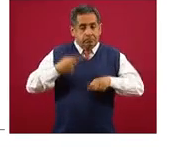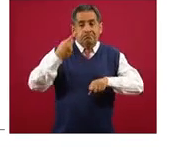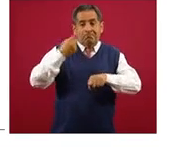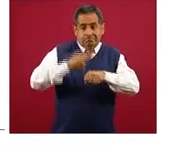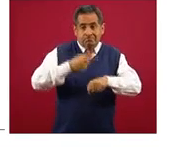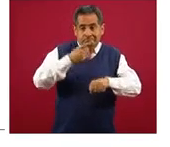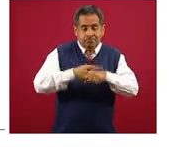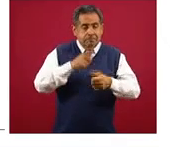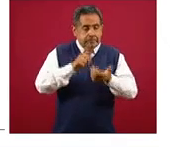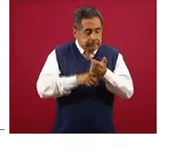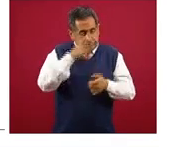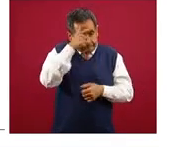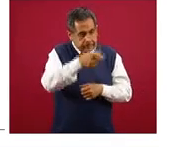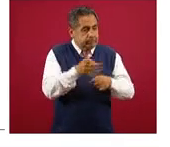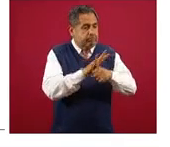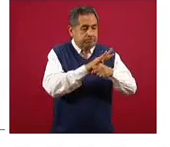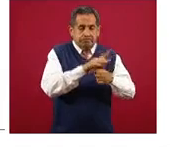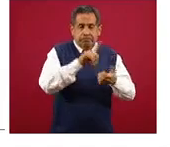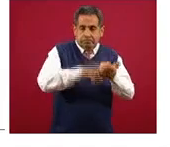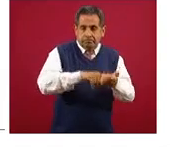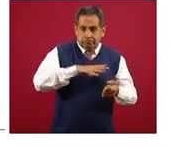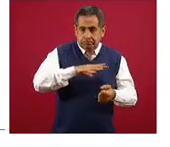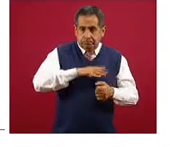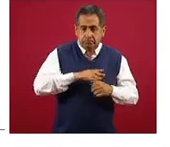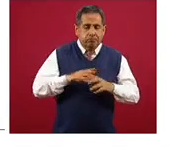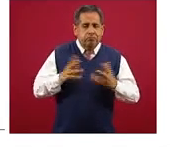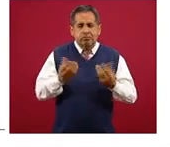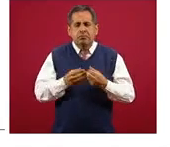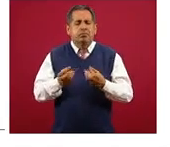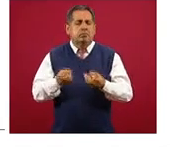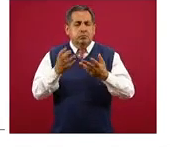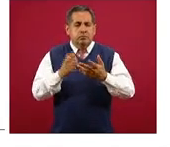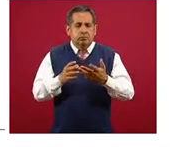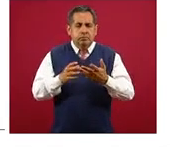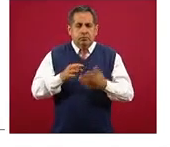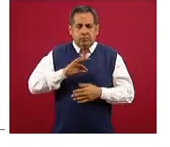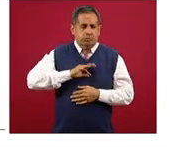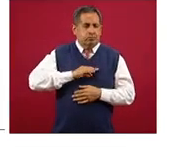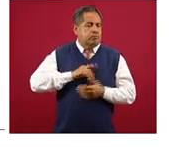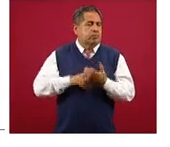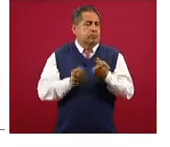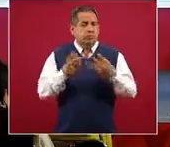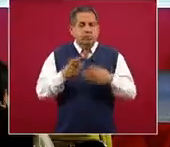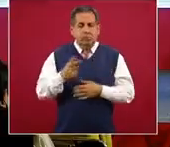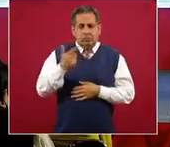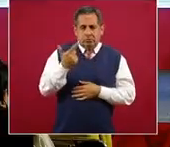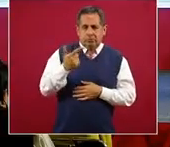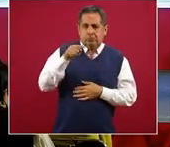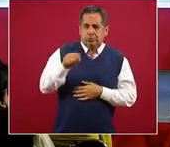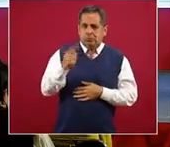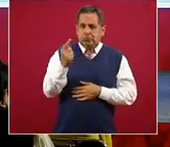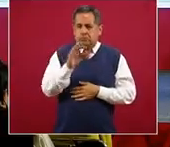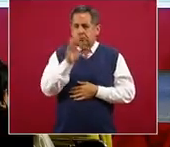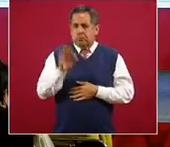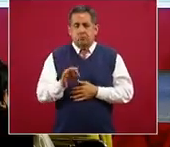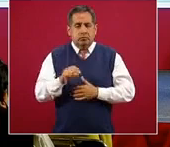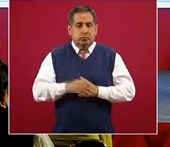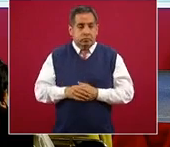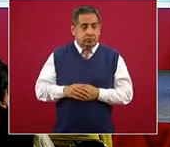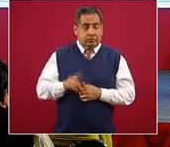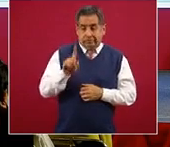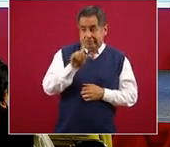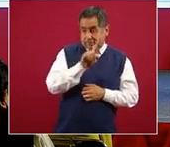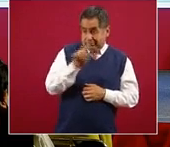fueron positivos, lo que da una tasa de infección de 7.1%. Es decir,